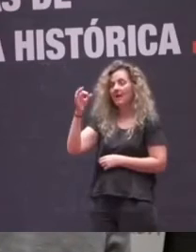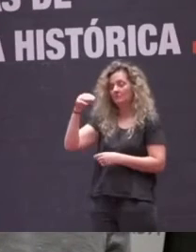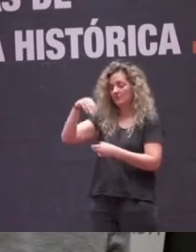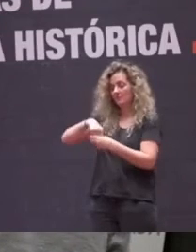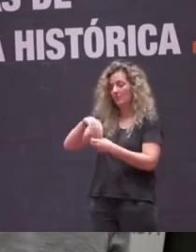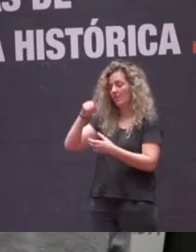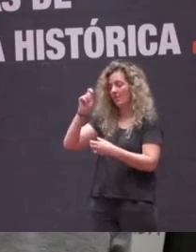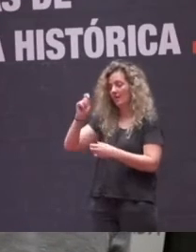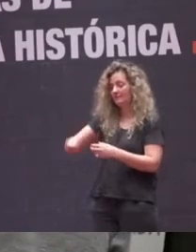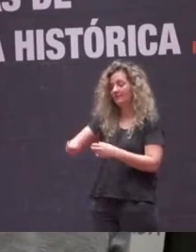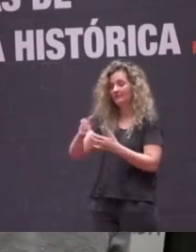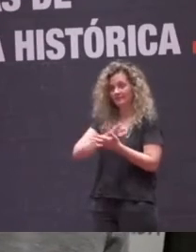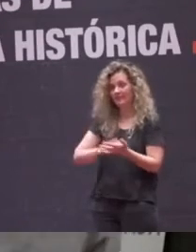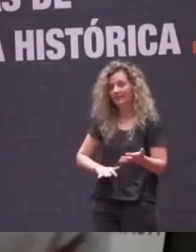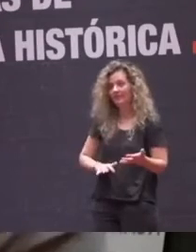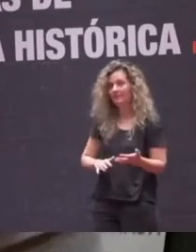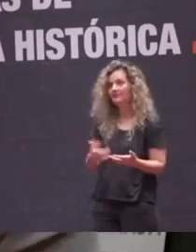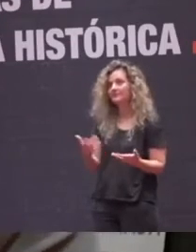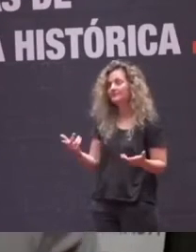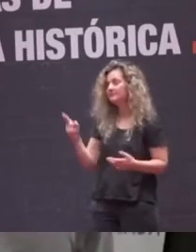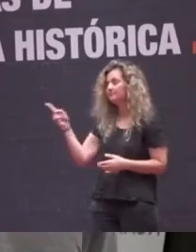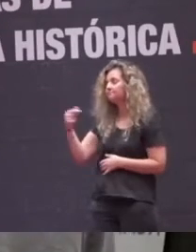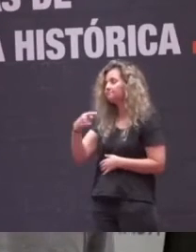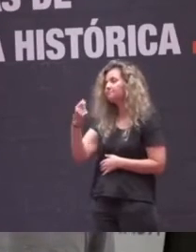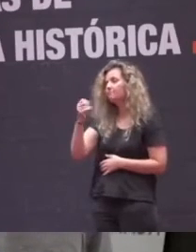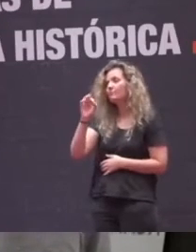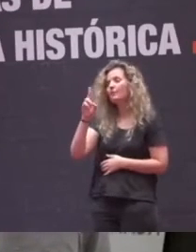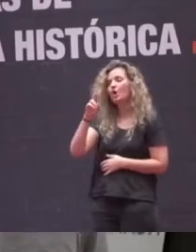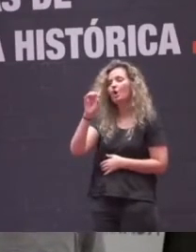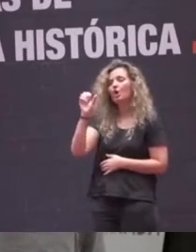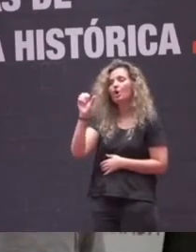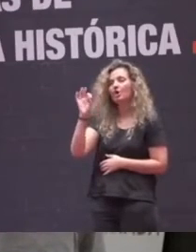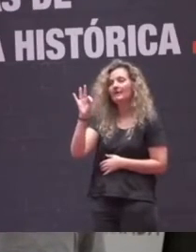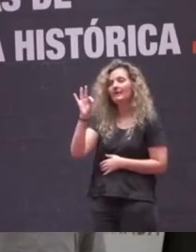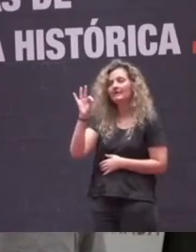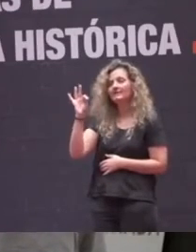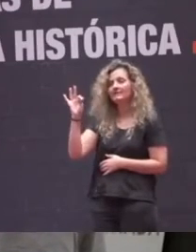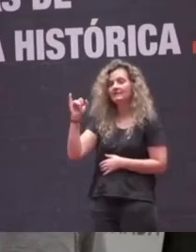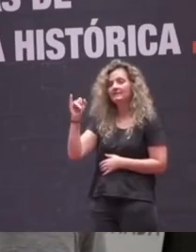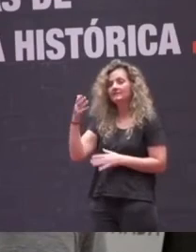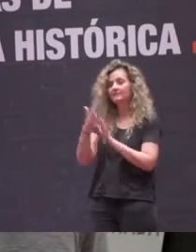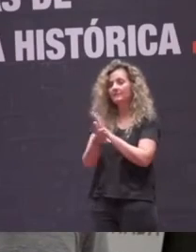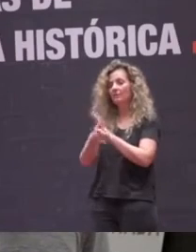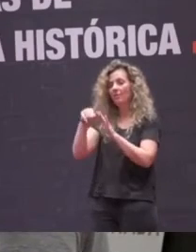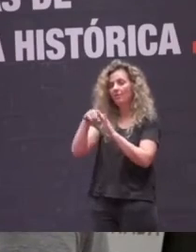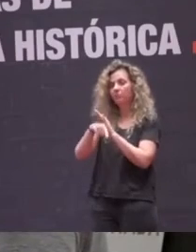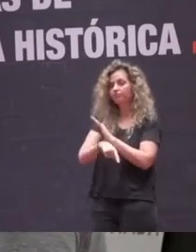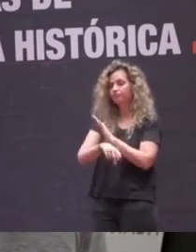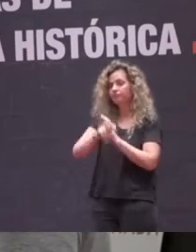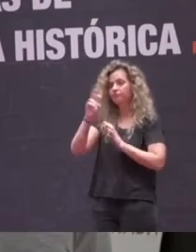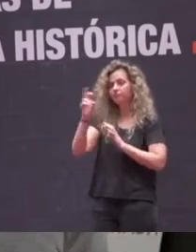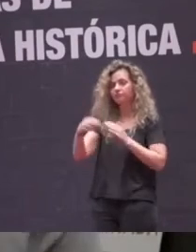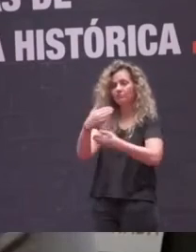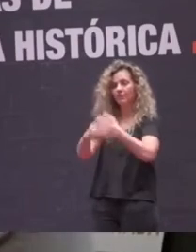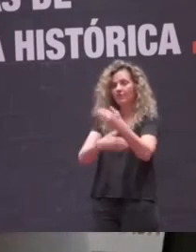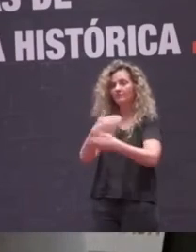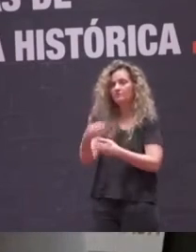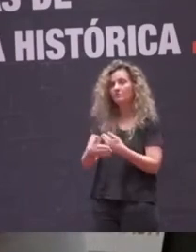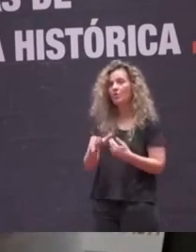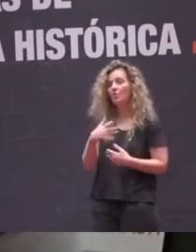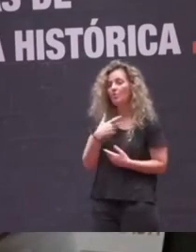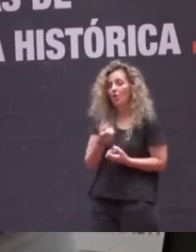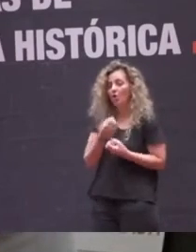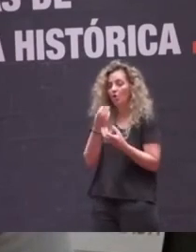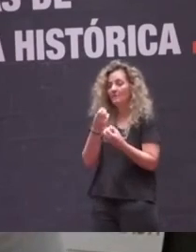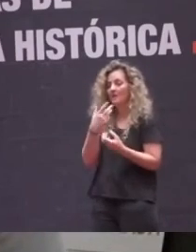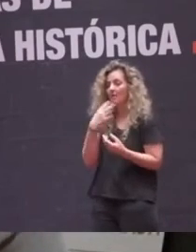non? Por lo tanto, bueno, Goretti explicou perfectamente o proceso, non? Podíamos comentar algunhas